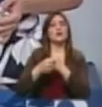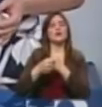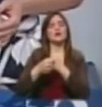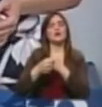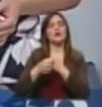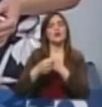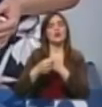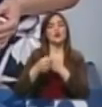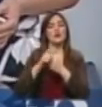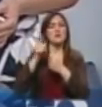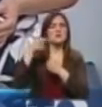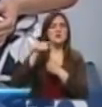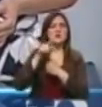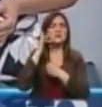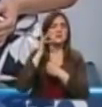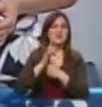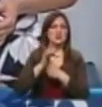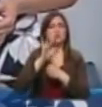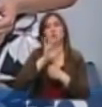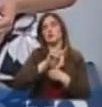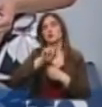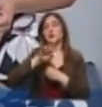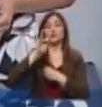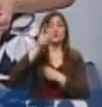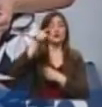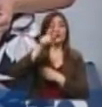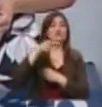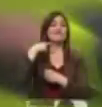deudas y 2.8 millones de dólares en pérdidas.